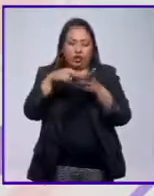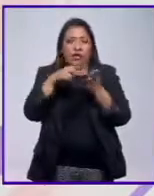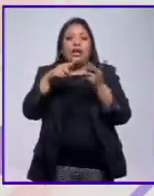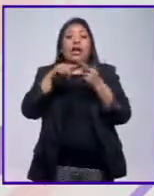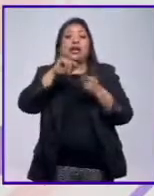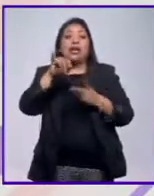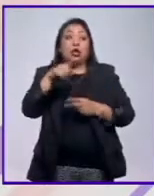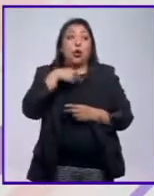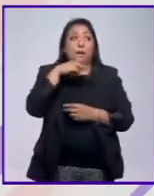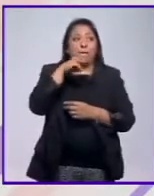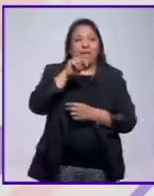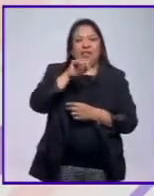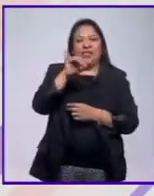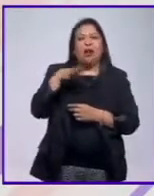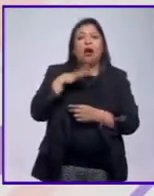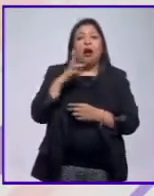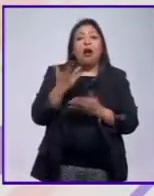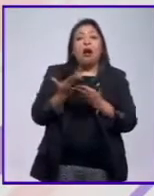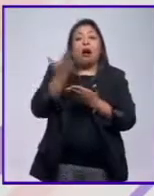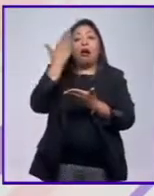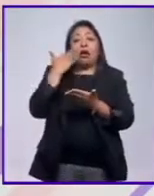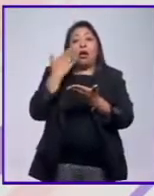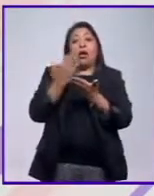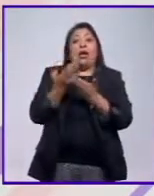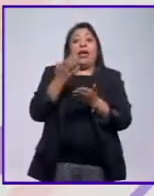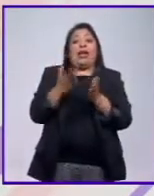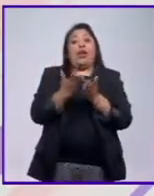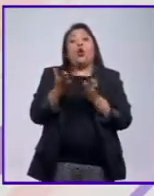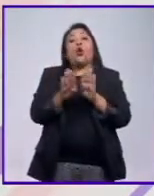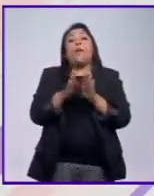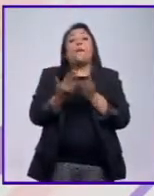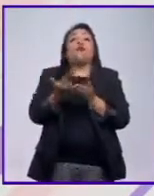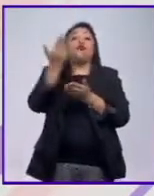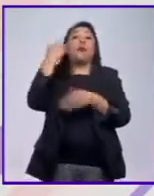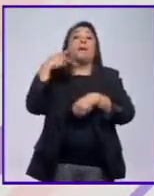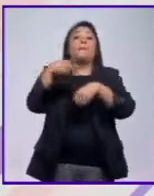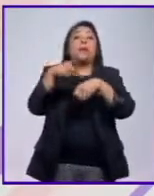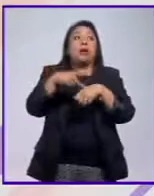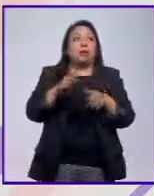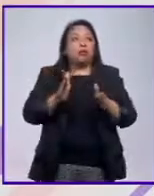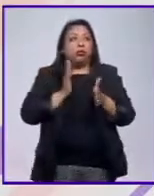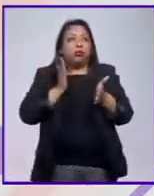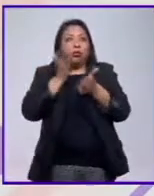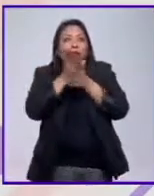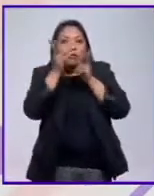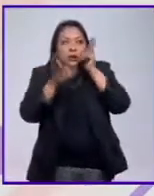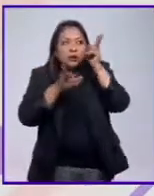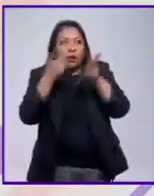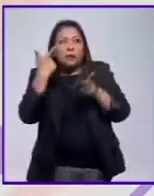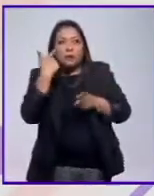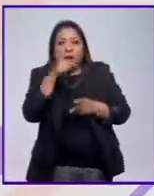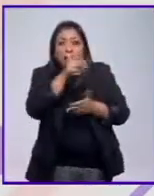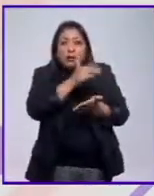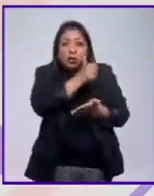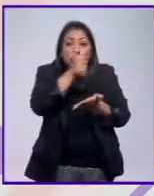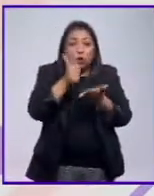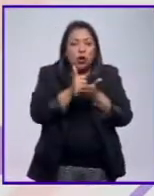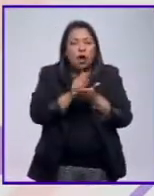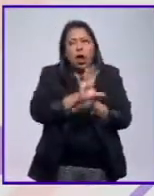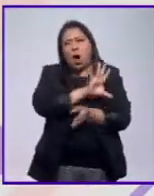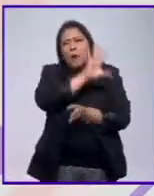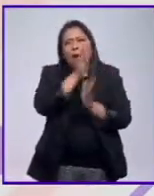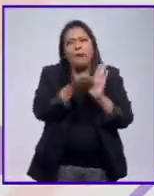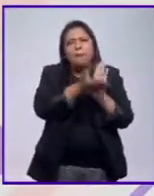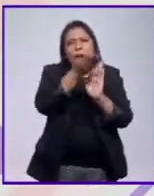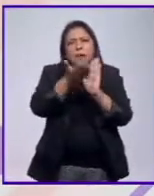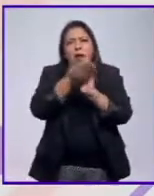Cisjordania. Matera nos remonta a la Edad de Piedra y lo que sorprende al visitarla es ver cómo esta ciudad está completamente construida